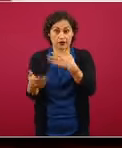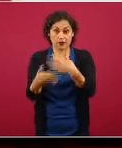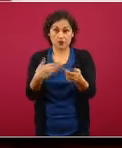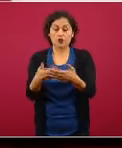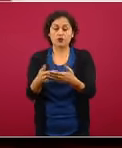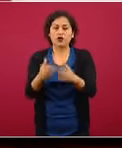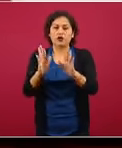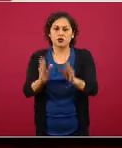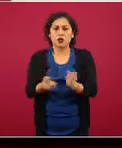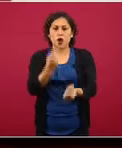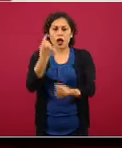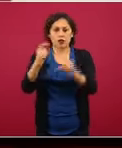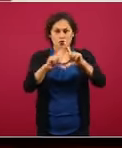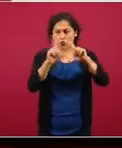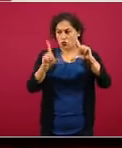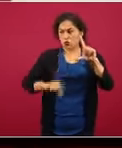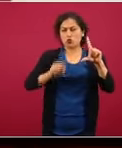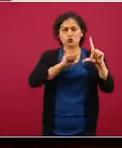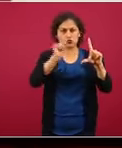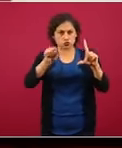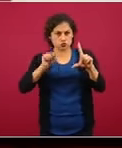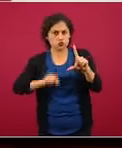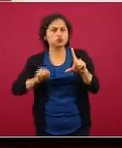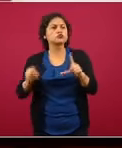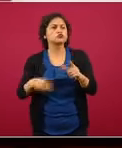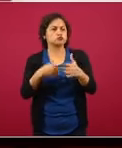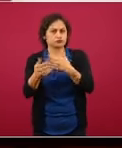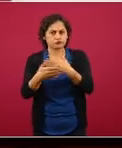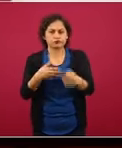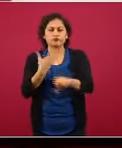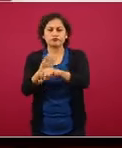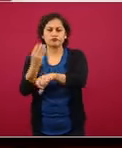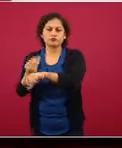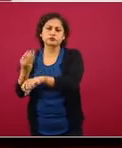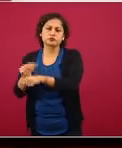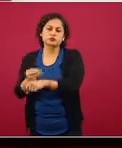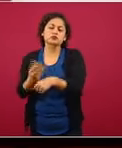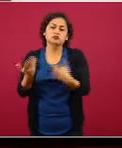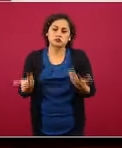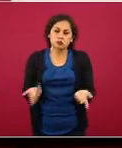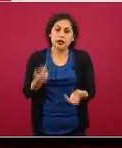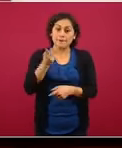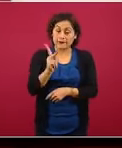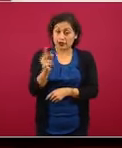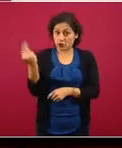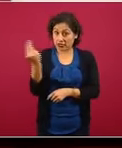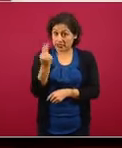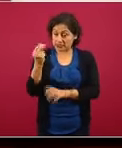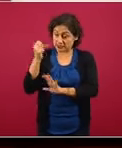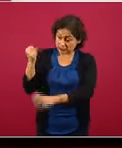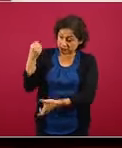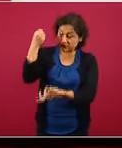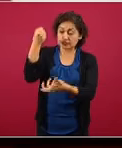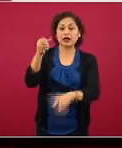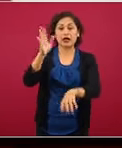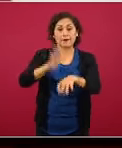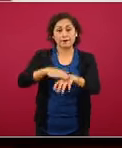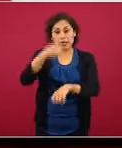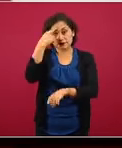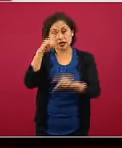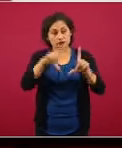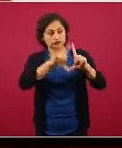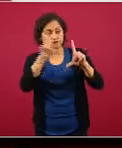en algunos estados, que se hizo parcialmente en otros, y que requiere de una buena inversión para tener